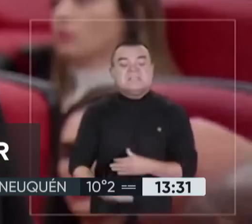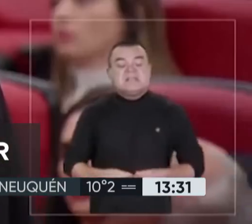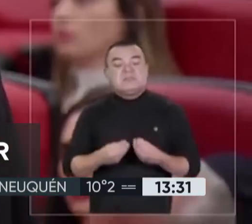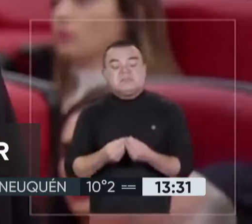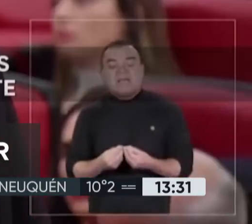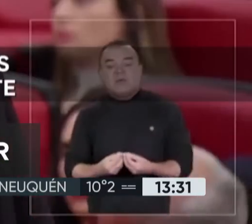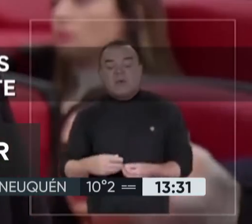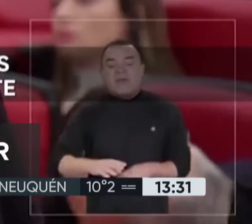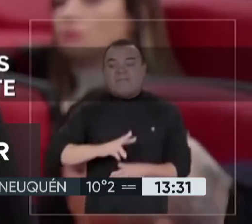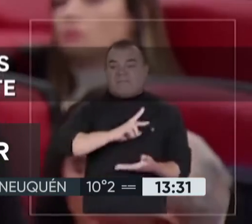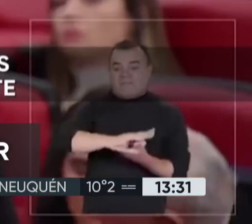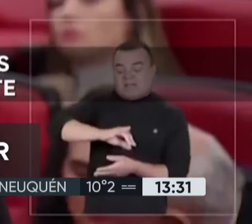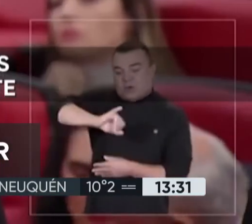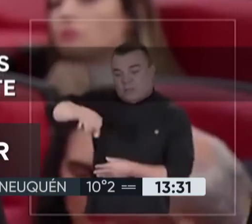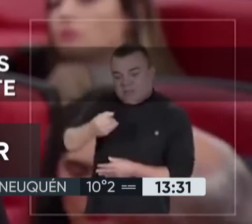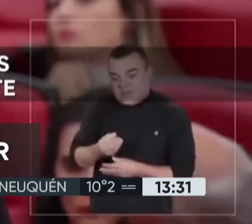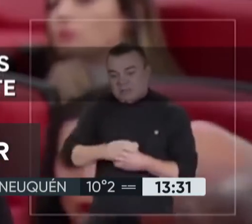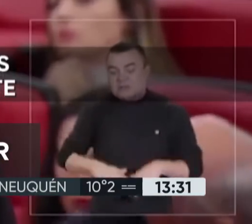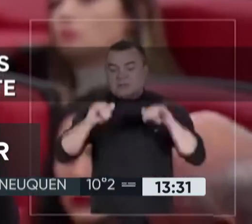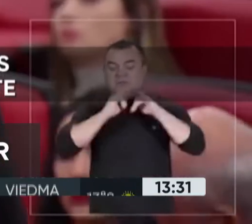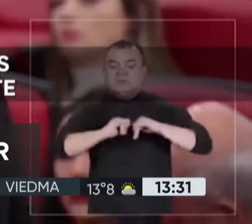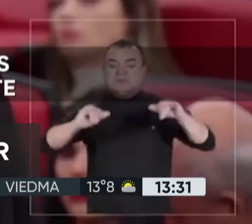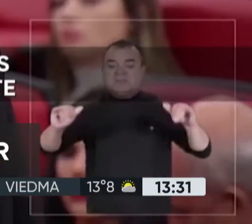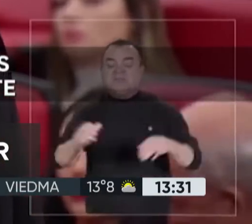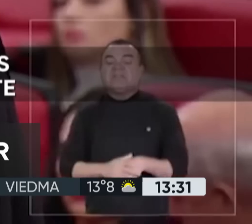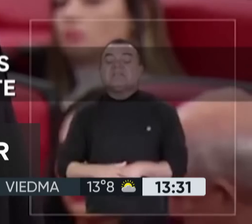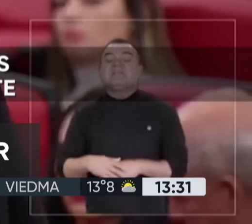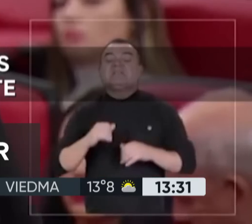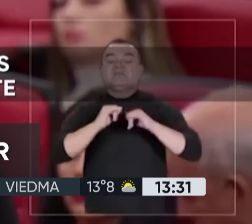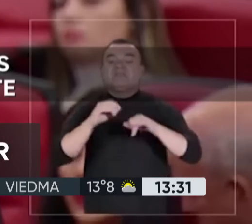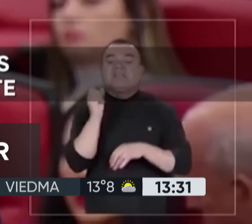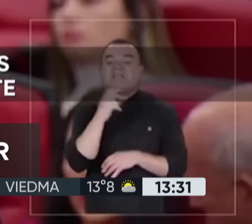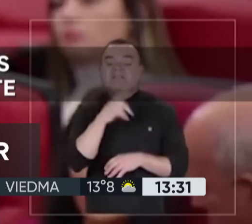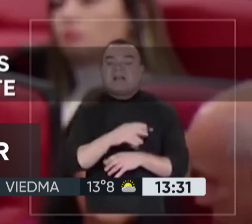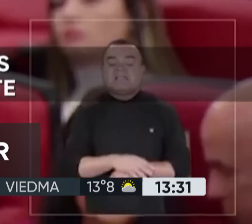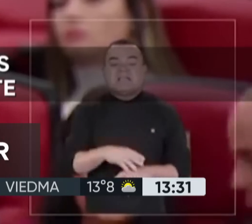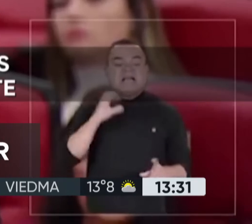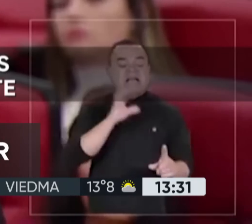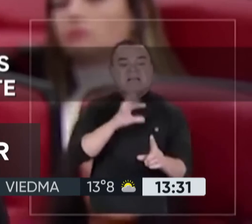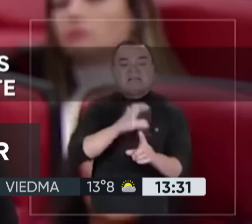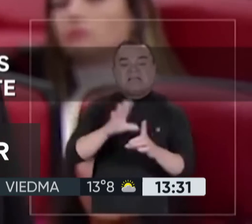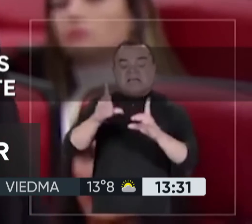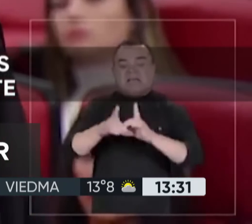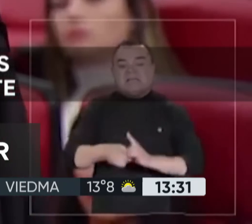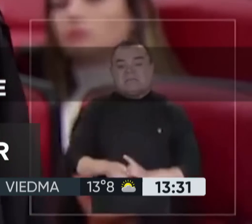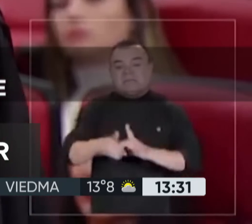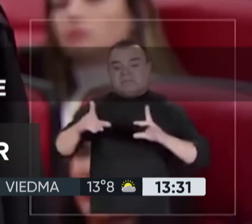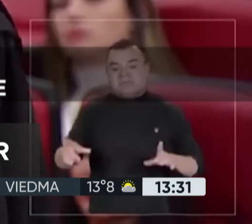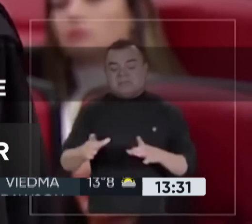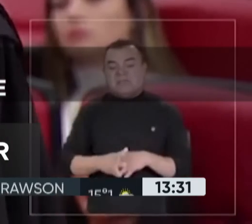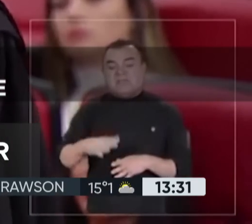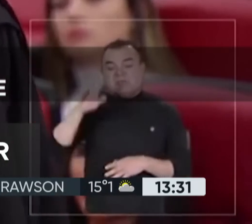vez. Difusão sistemática de fake news, ataques sistêmicos à democracia, principalmente